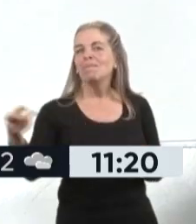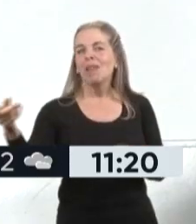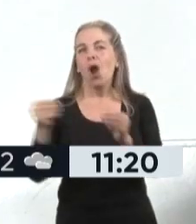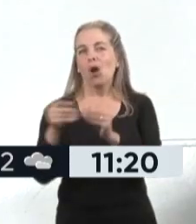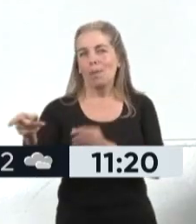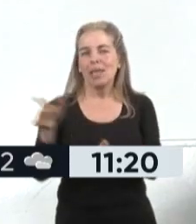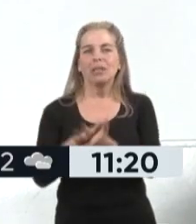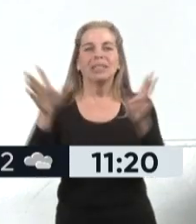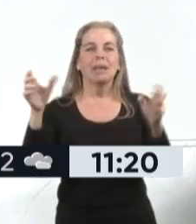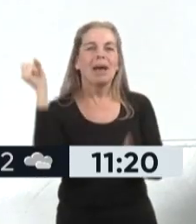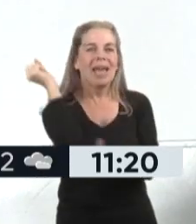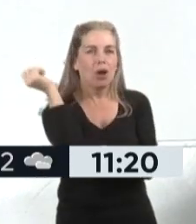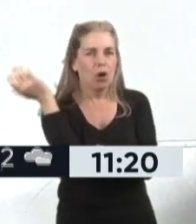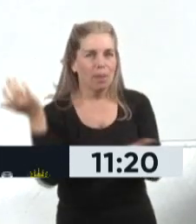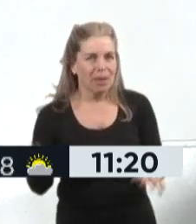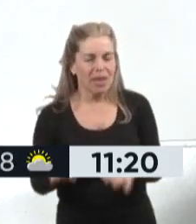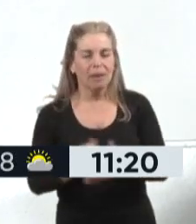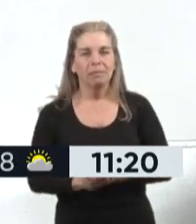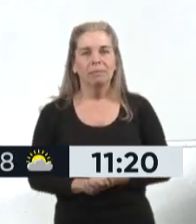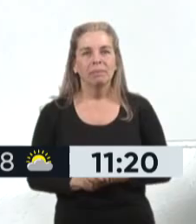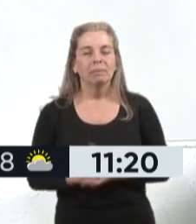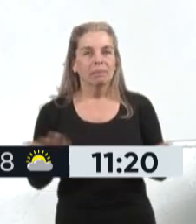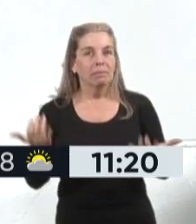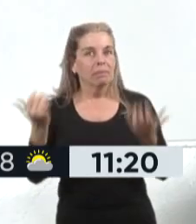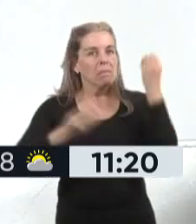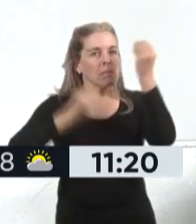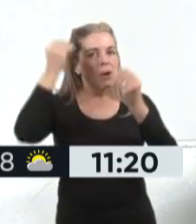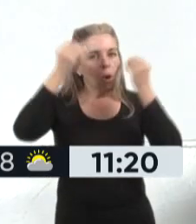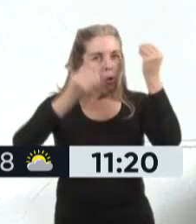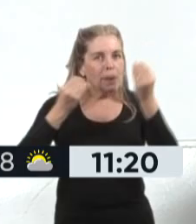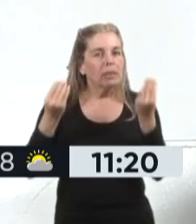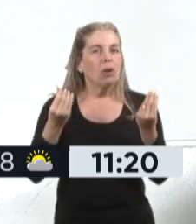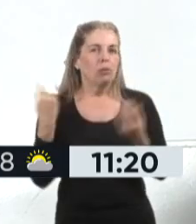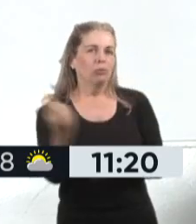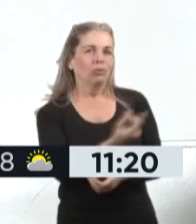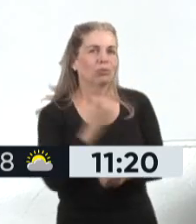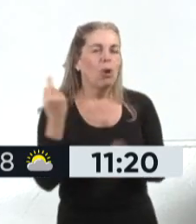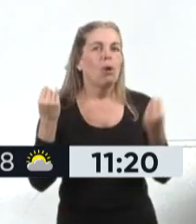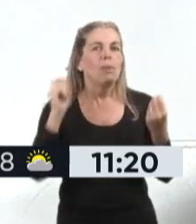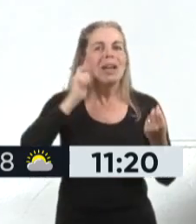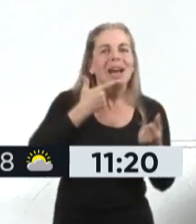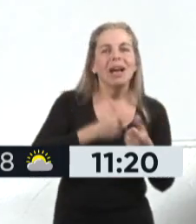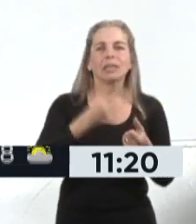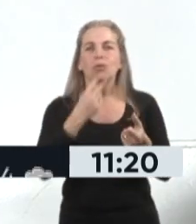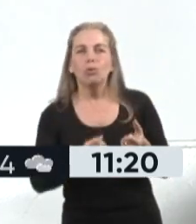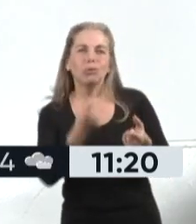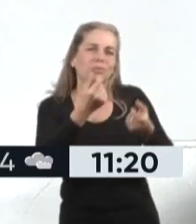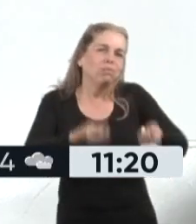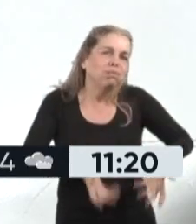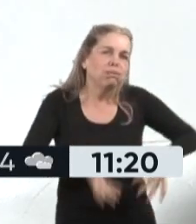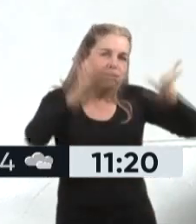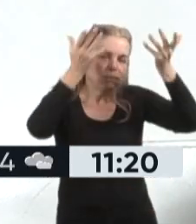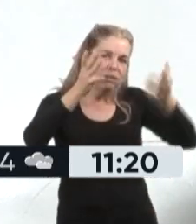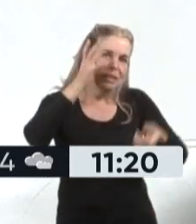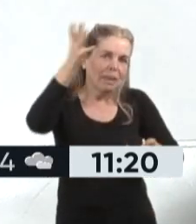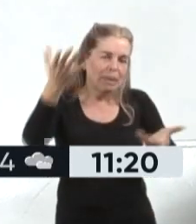cuestiones económicas, apelo a su expertise. Hay preocupación en general por la suba de los servicios públicos, siendo usuarios cautivos,